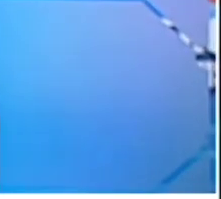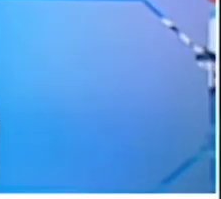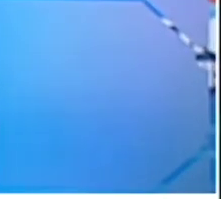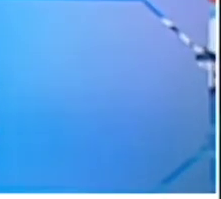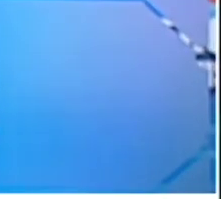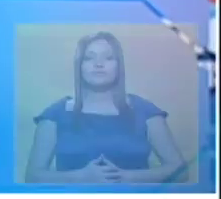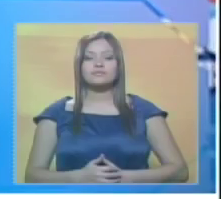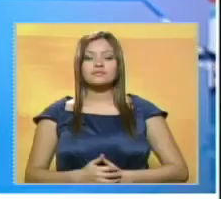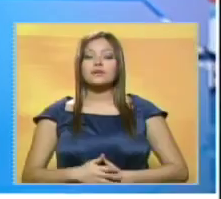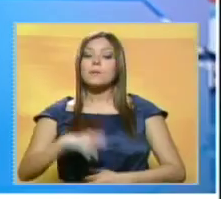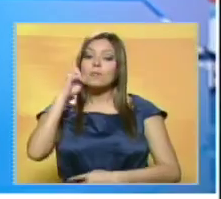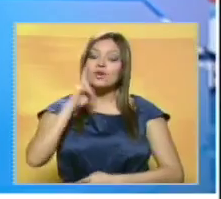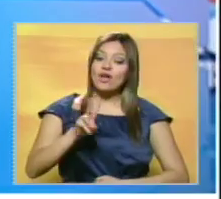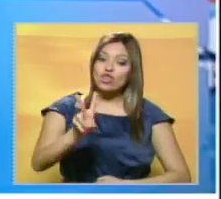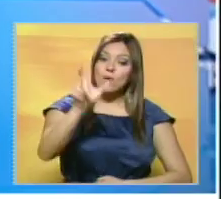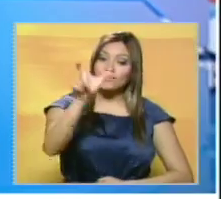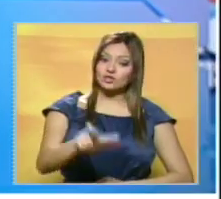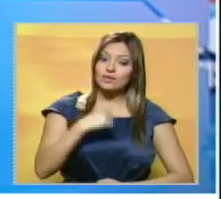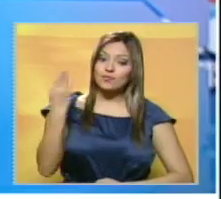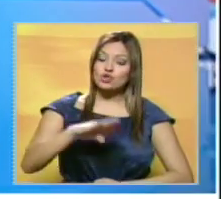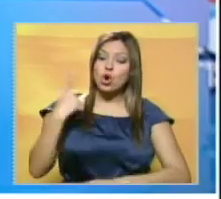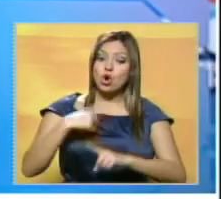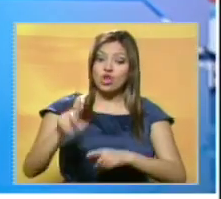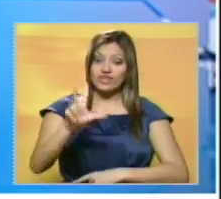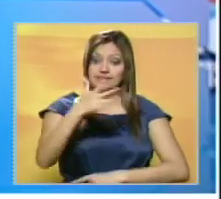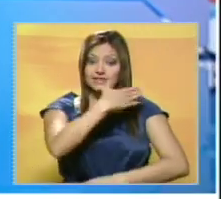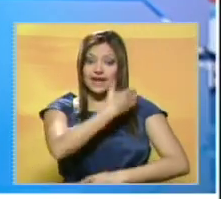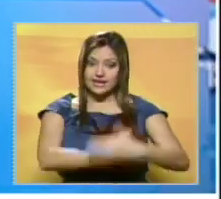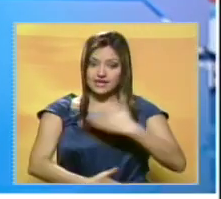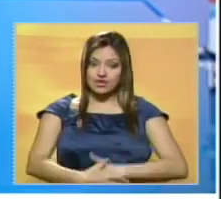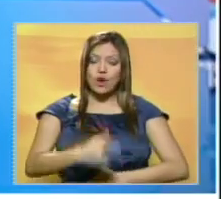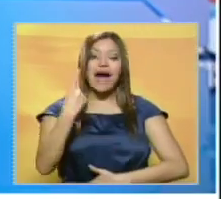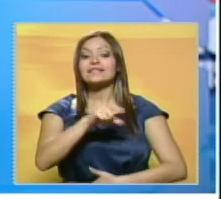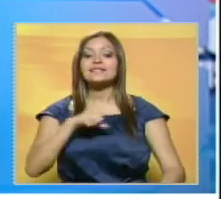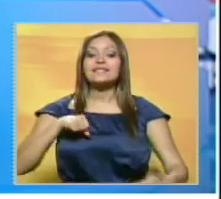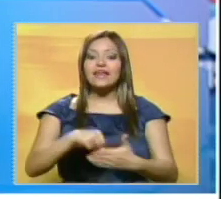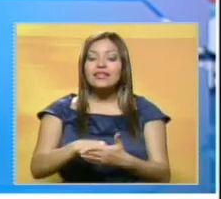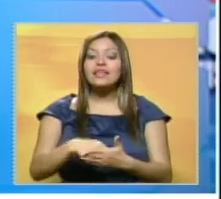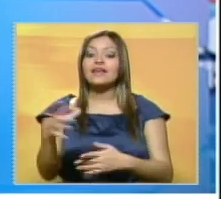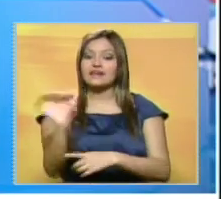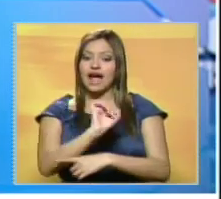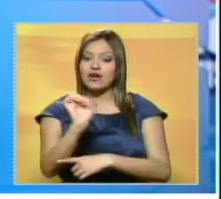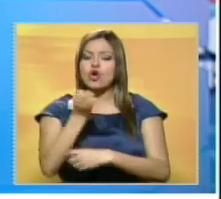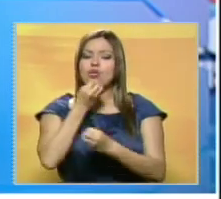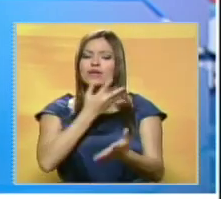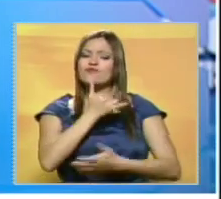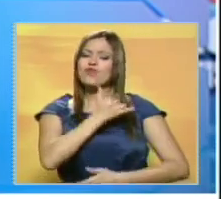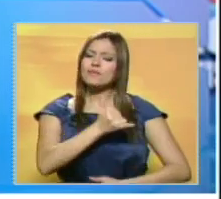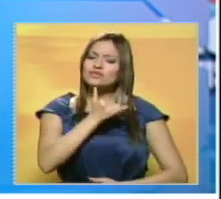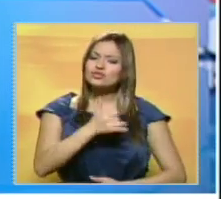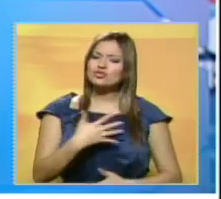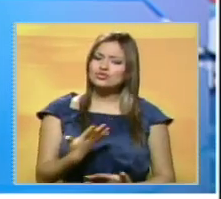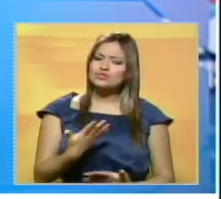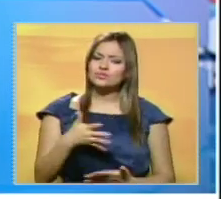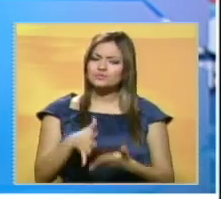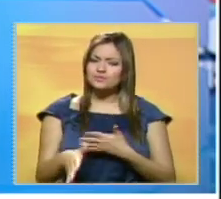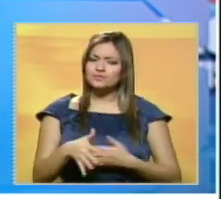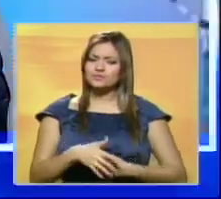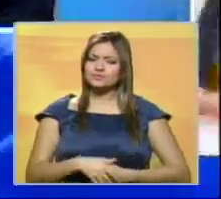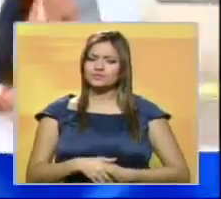Seguimos, amigos. En el estado Bolívar, 2 personas fallecieron y otras 3 resultaron heridas en un accidente de tránsito. Jessica Brizuela con la